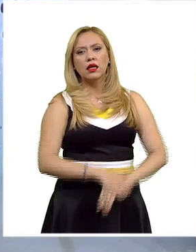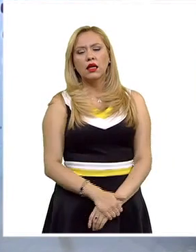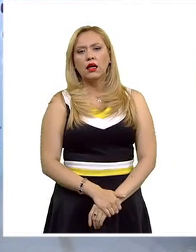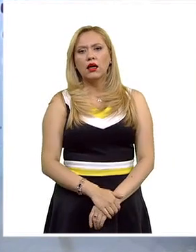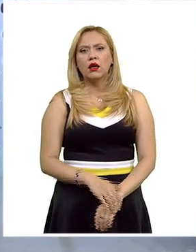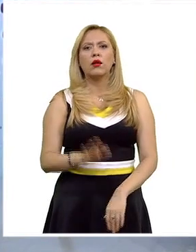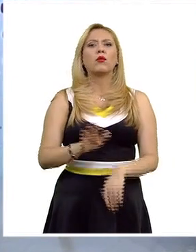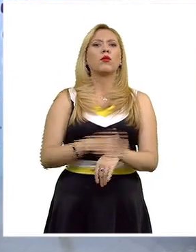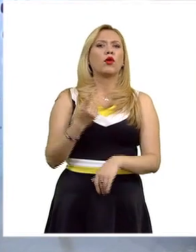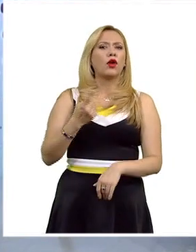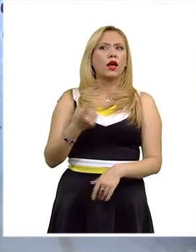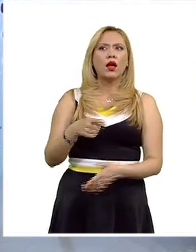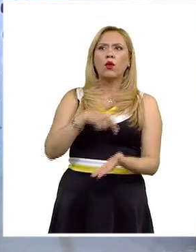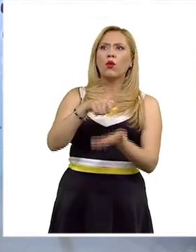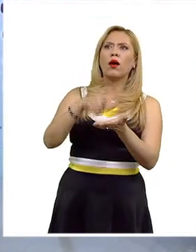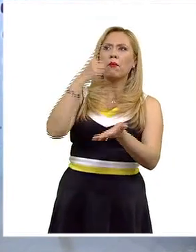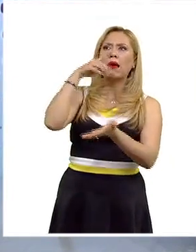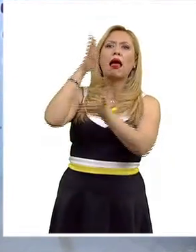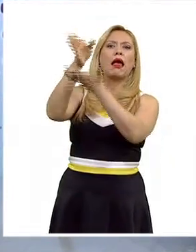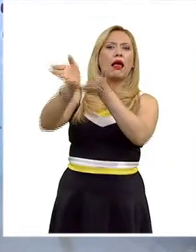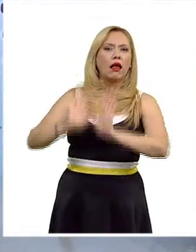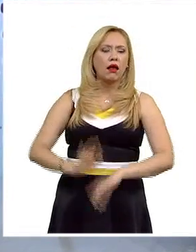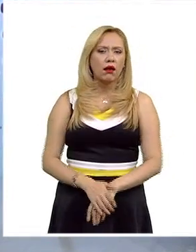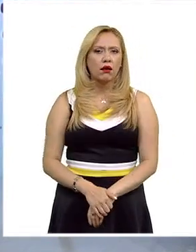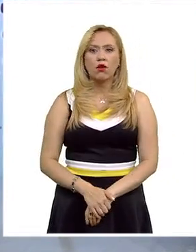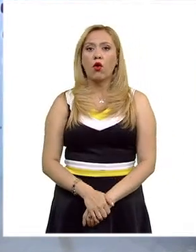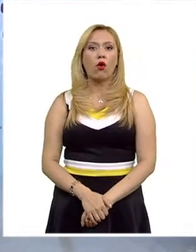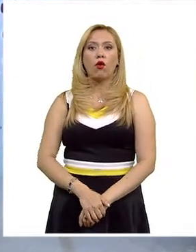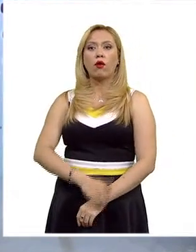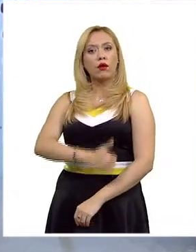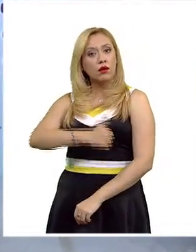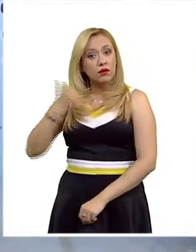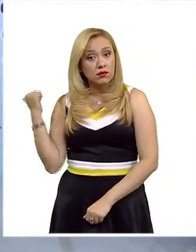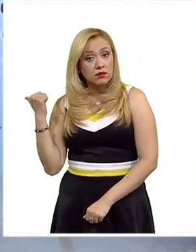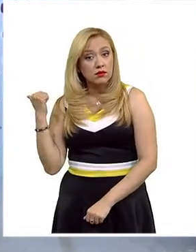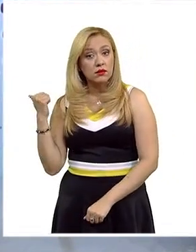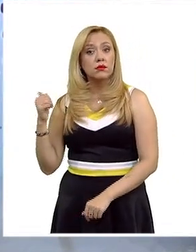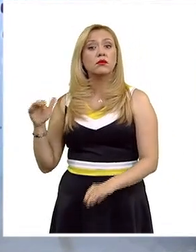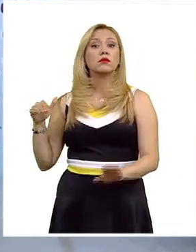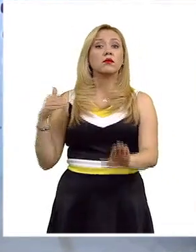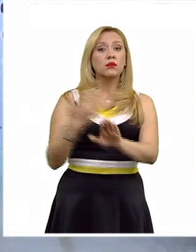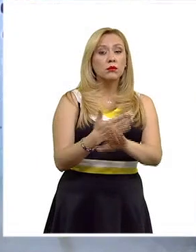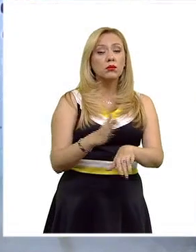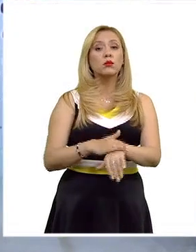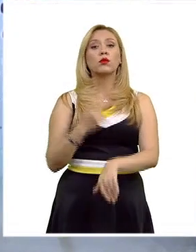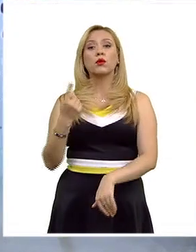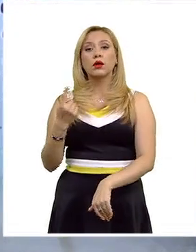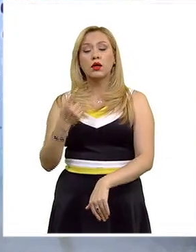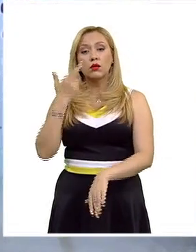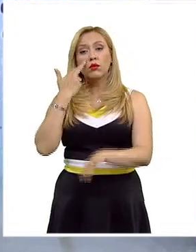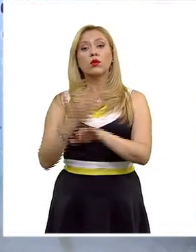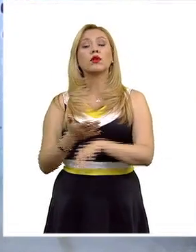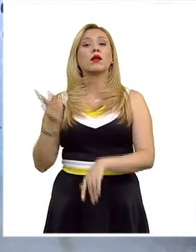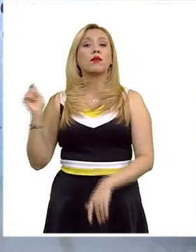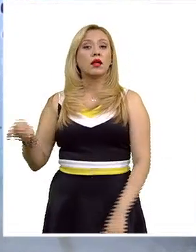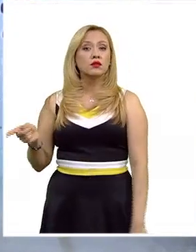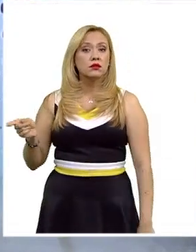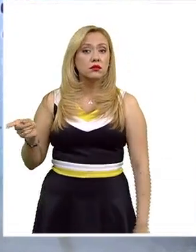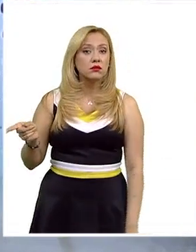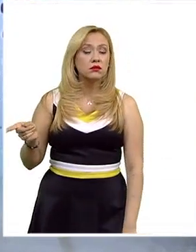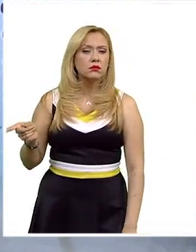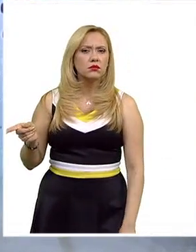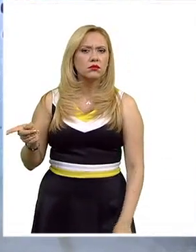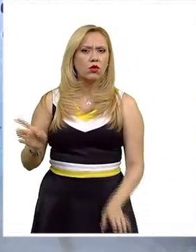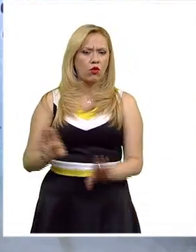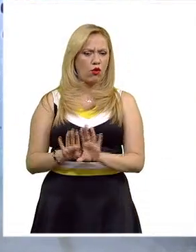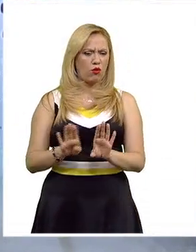qué andaba en ese lugar, etcétera, sino al agresor. ¿Por qué lo hizo? ¿Cuál es la conducta? ¿Cuál es su responsabilidad? ¿Cómo